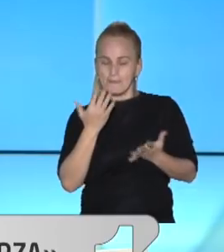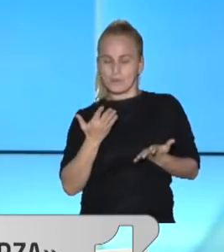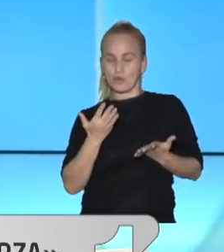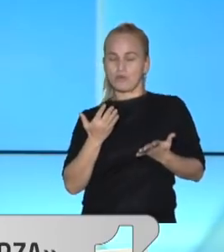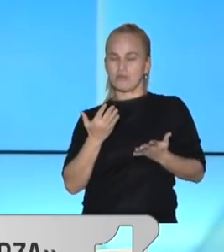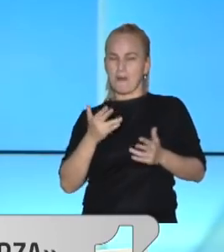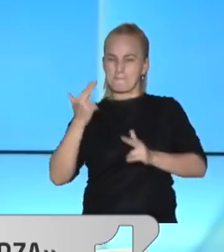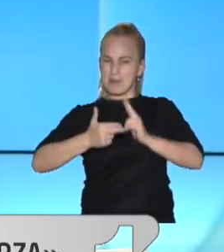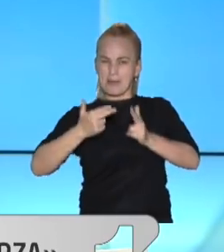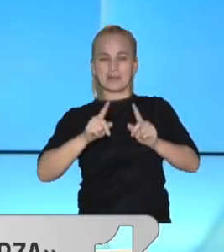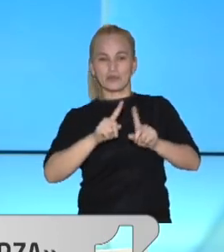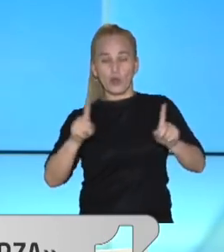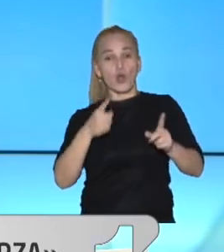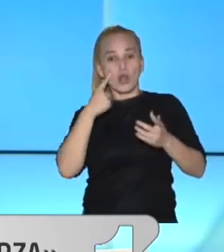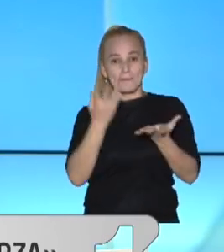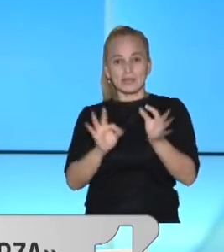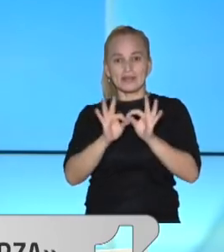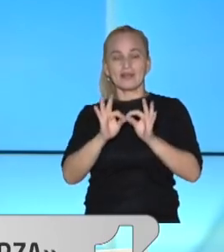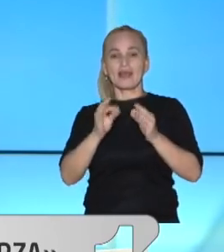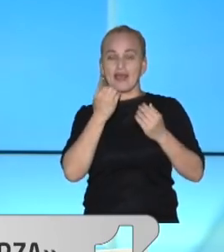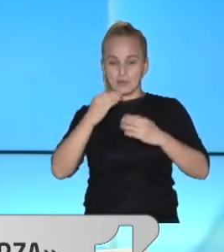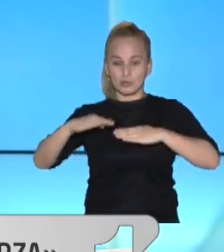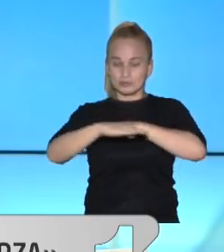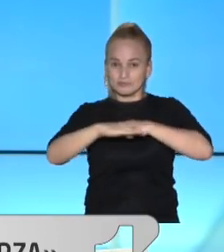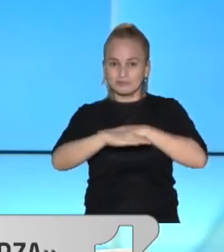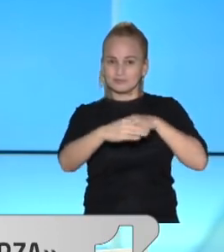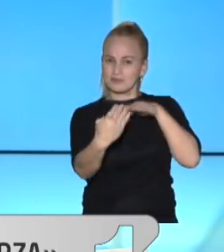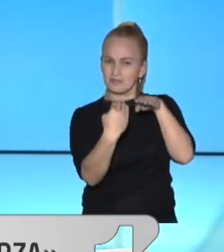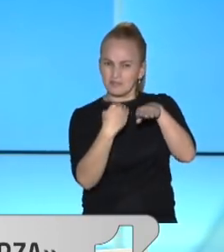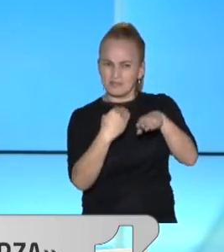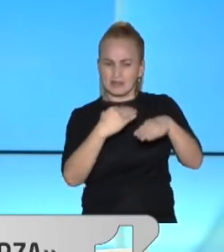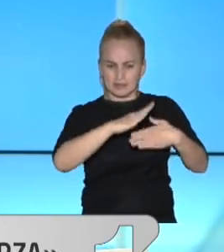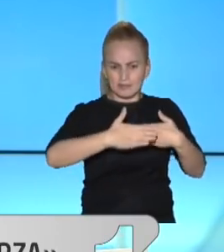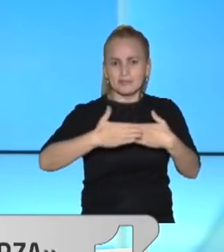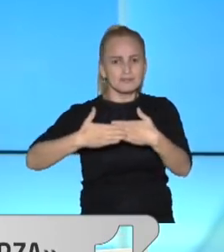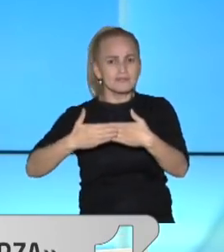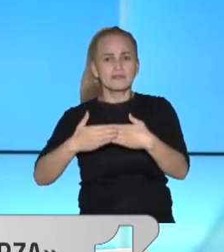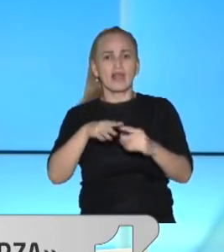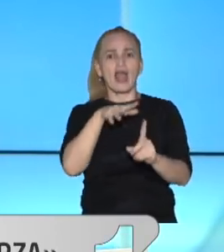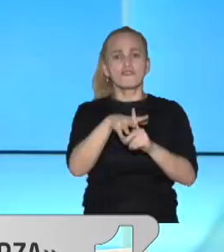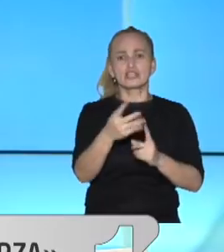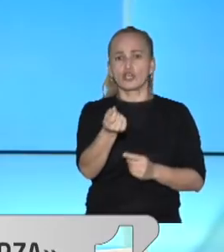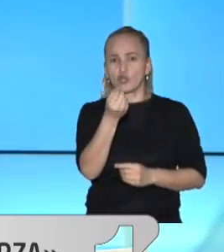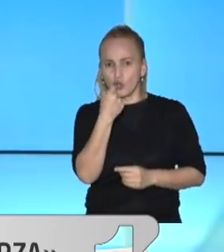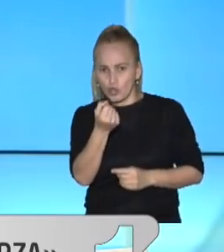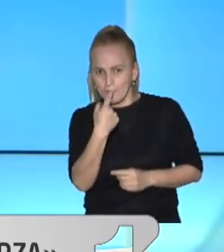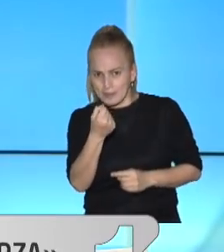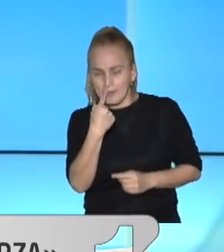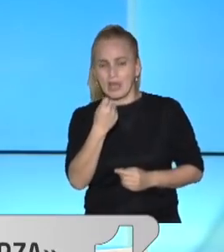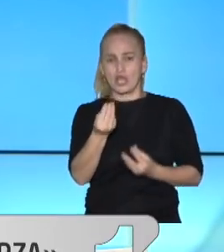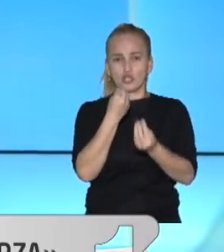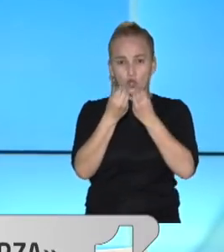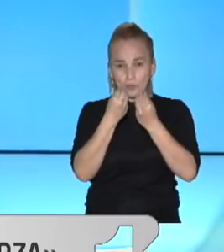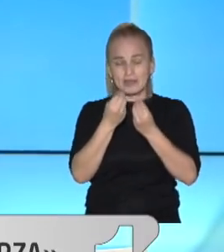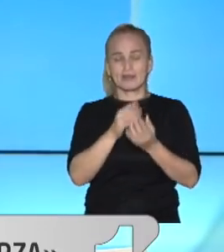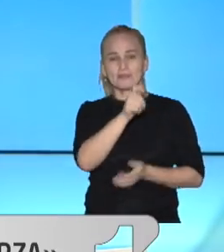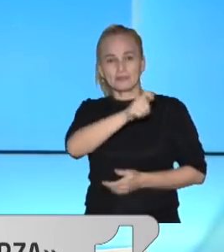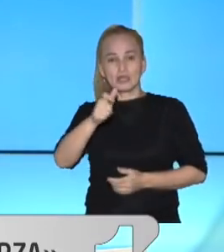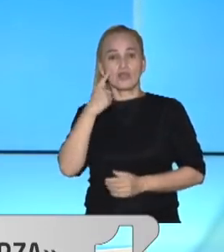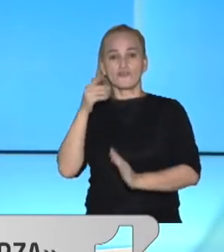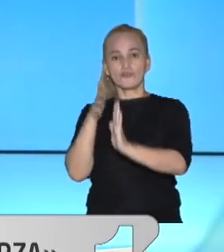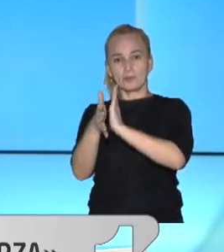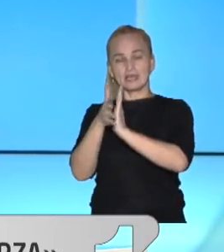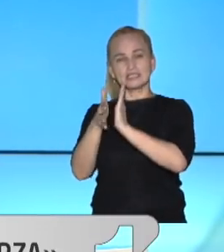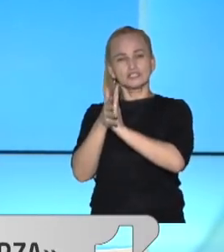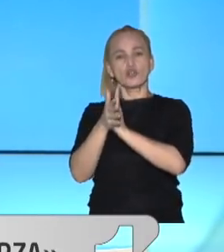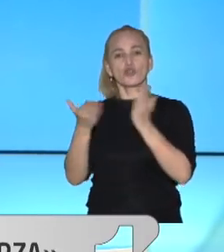Estado para desbloquear las vías que están afectando el suministro de comida y de medicamentos a más de 50 poblaciones. Esta información la